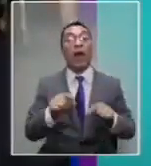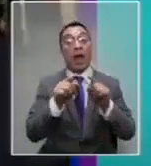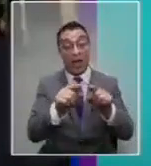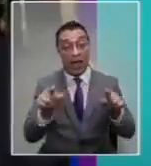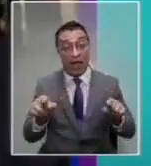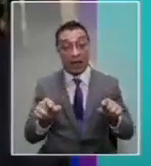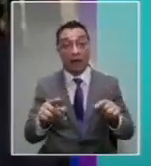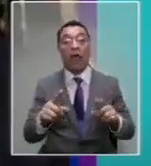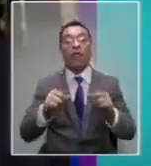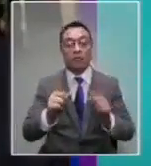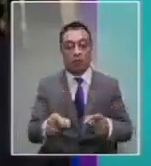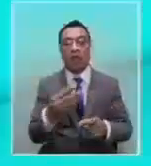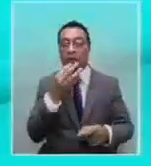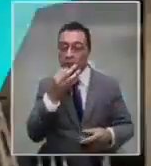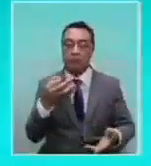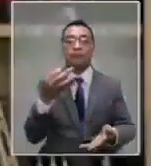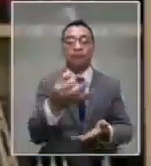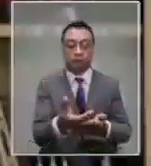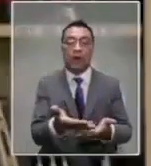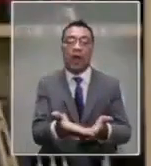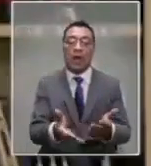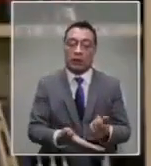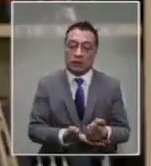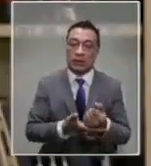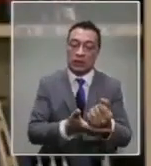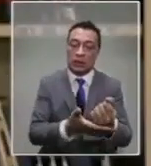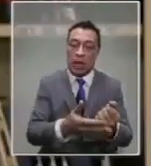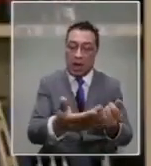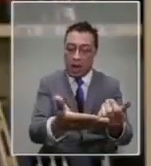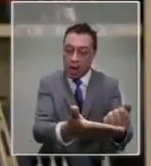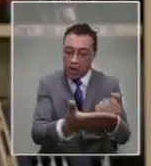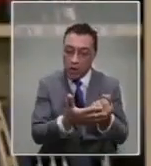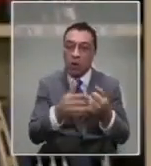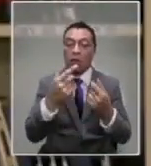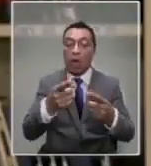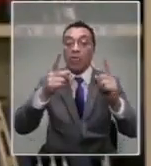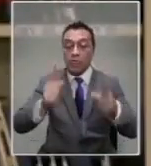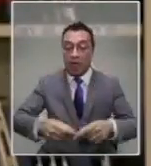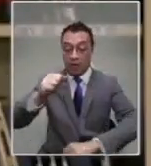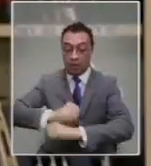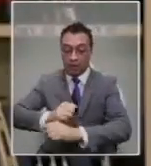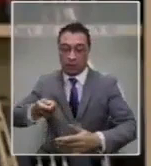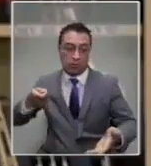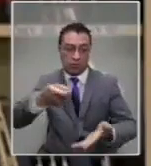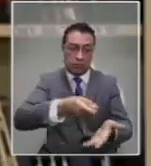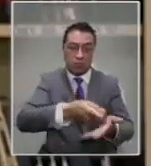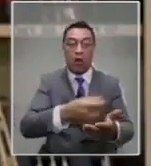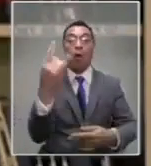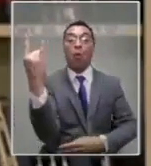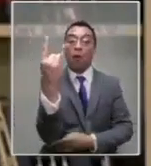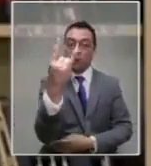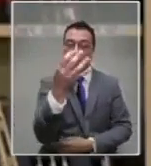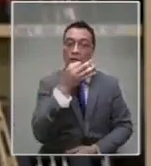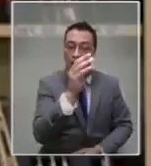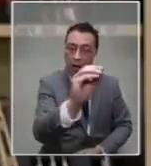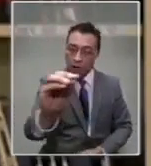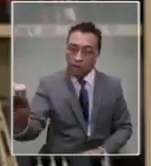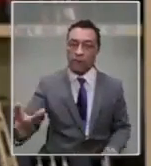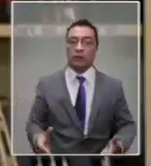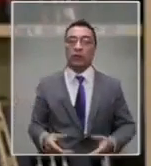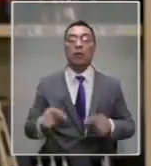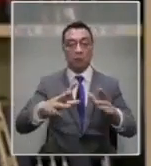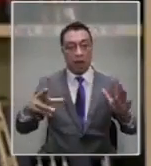ahí tenemos que hacer un llamado. Las empresas tienen que invertir en investigación en las universidades. El